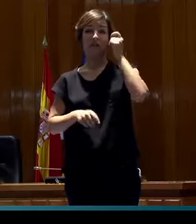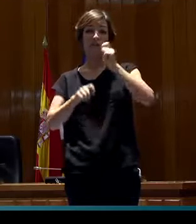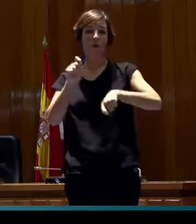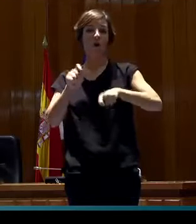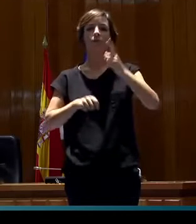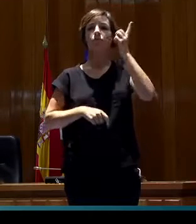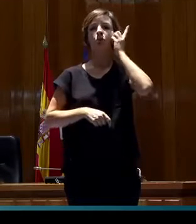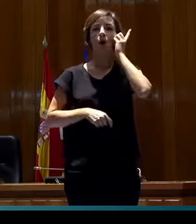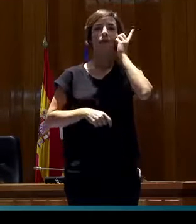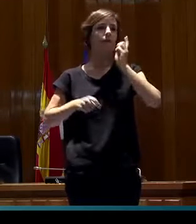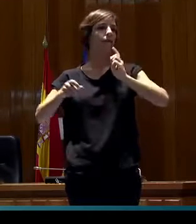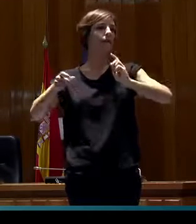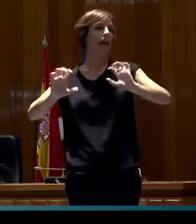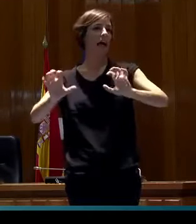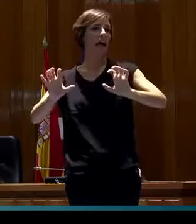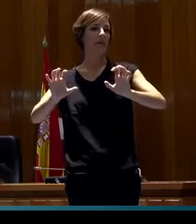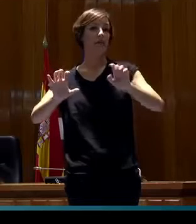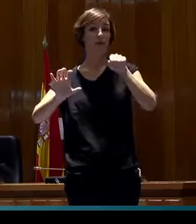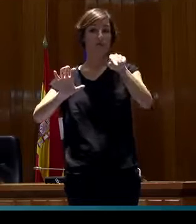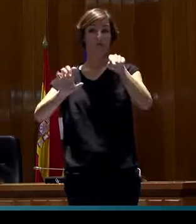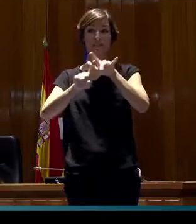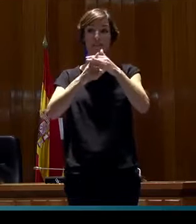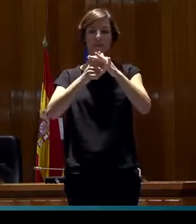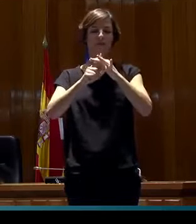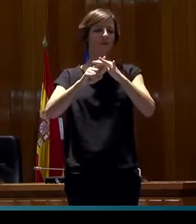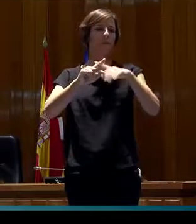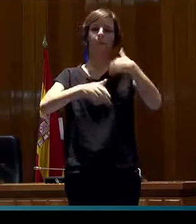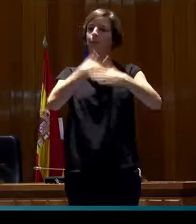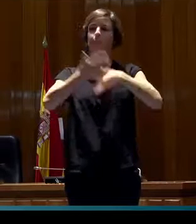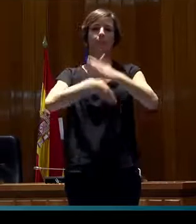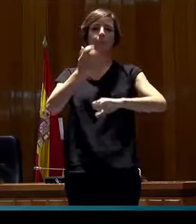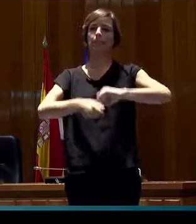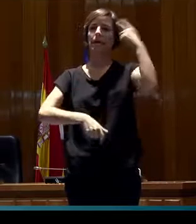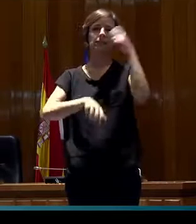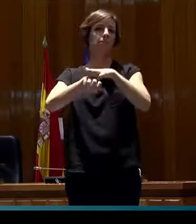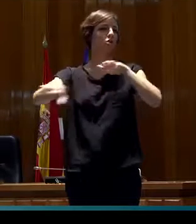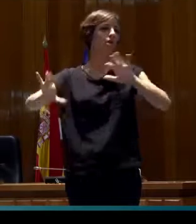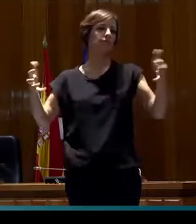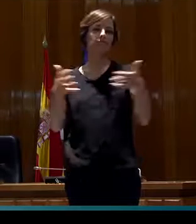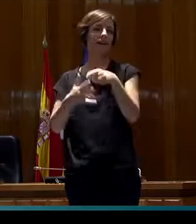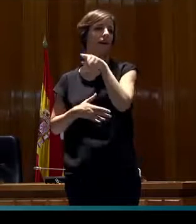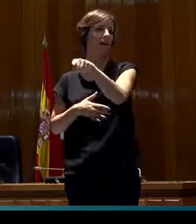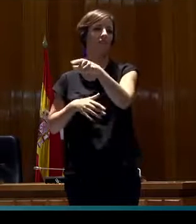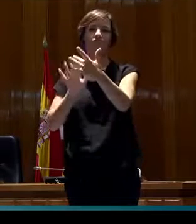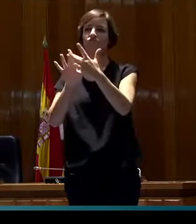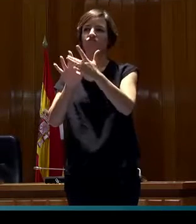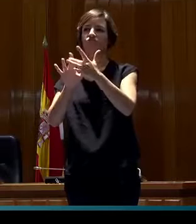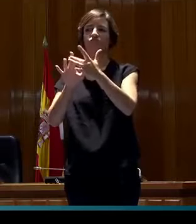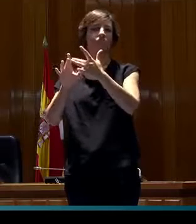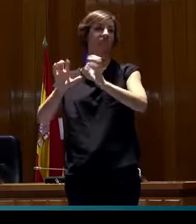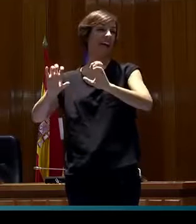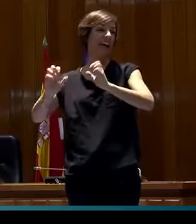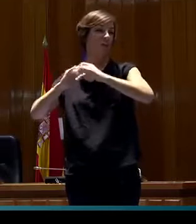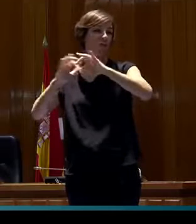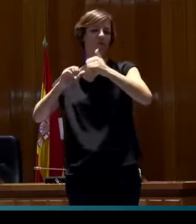cable, de la radio. Hemos pasado de esa situación a una situación dominada por el mundo de Internet, de las comunicaciones por radio, de